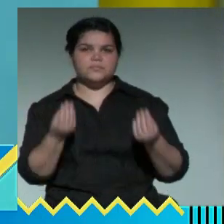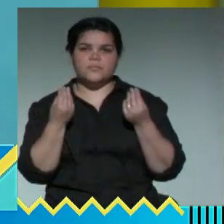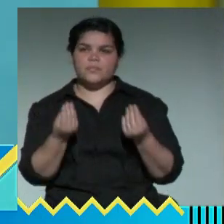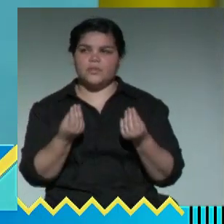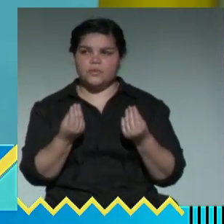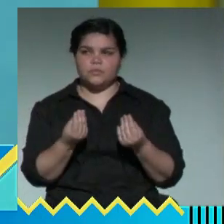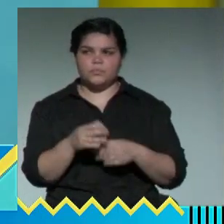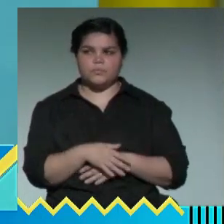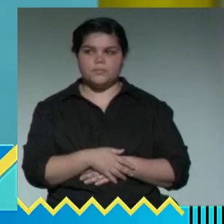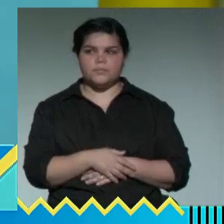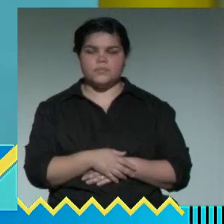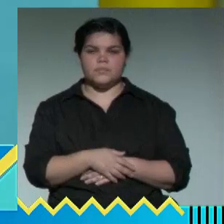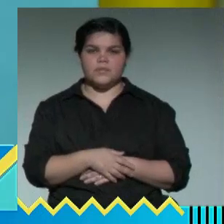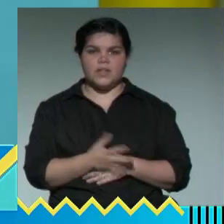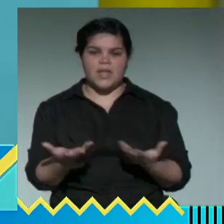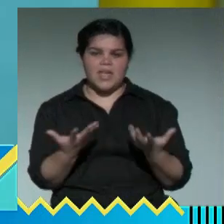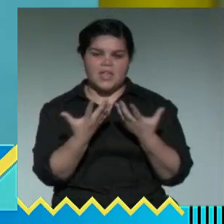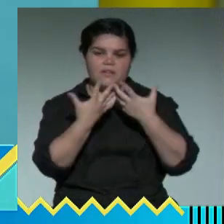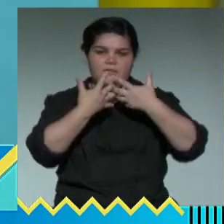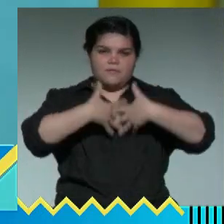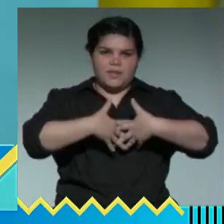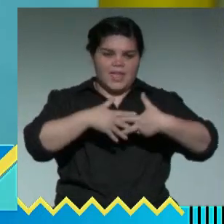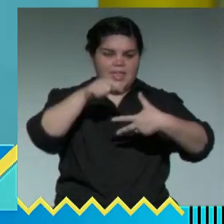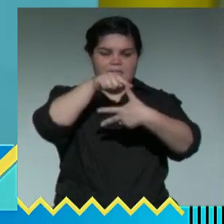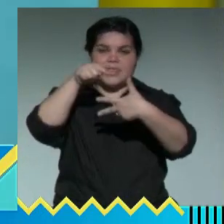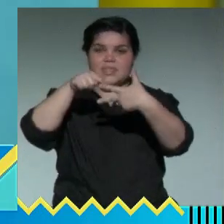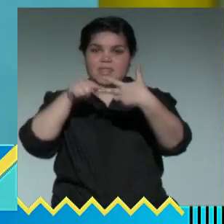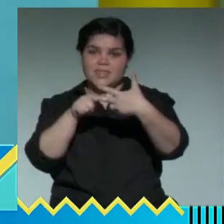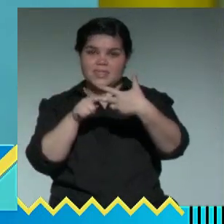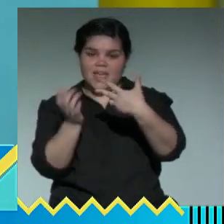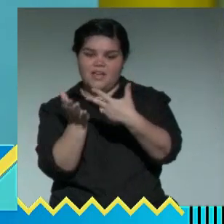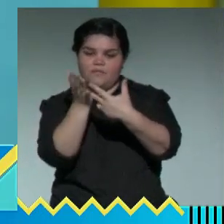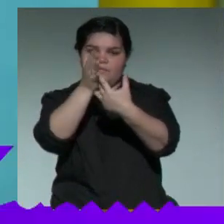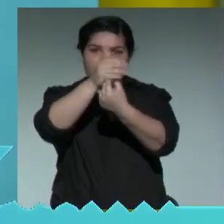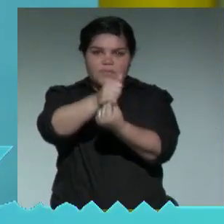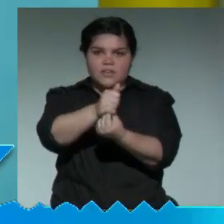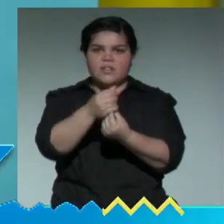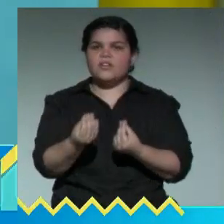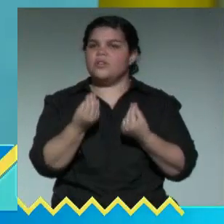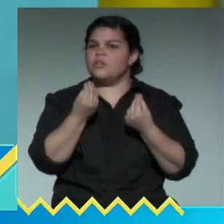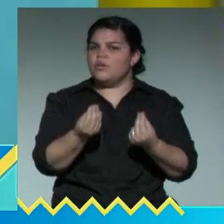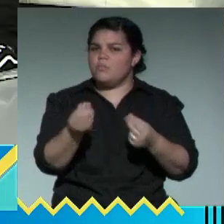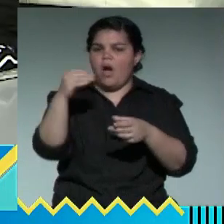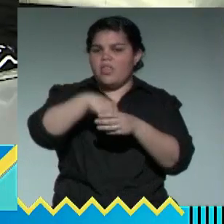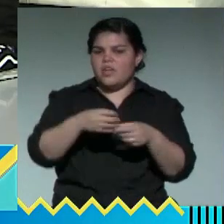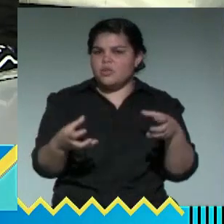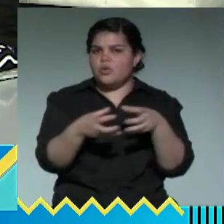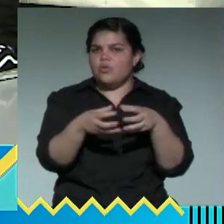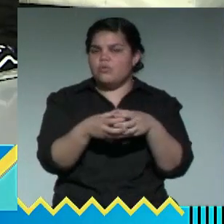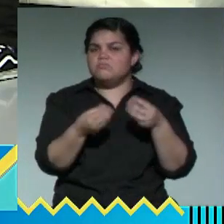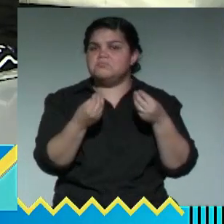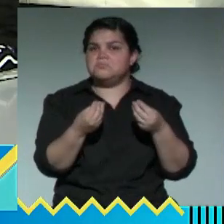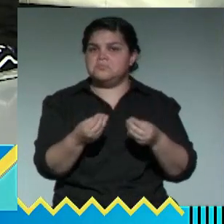generaba esa simbiosis o esos engranajes entre ellos, ¿no?, ¿qué significaba cada uno dentro de la banda? Y para